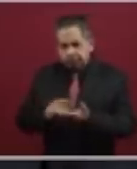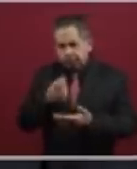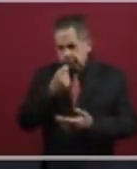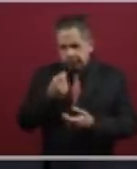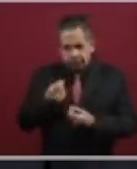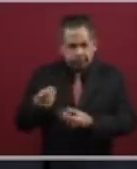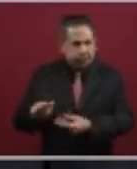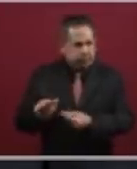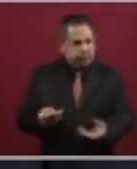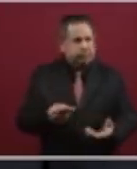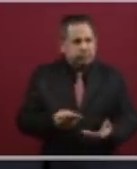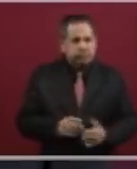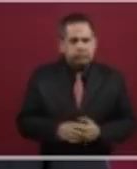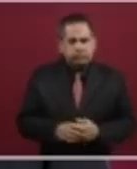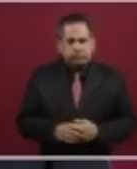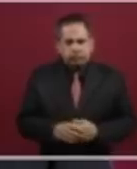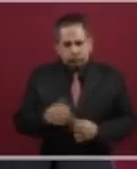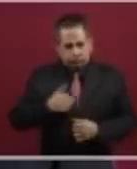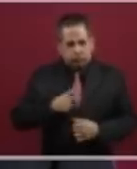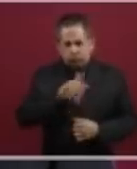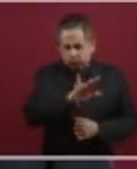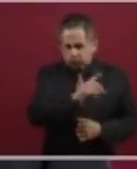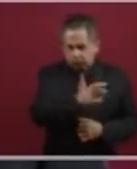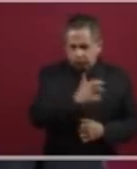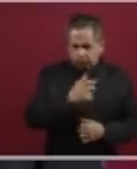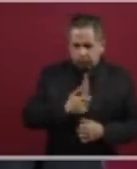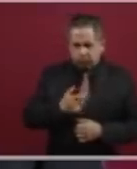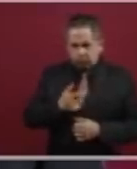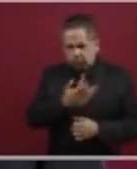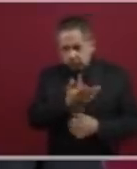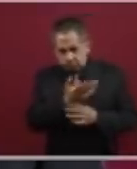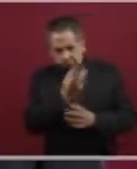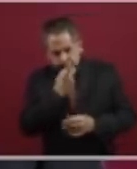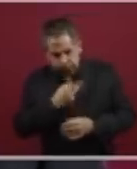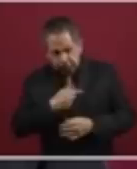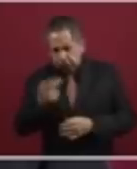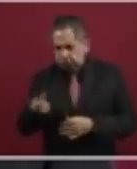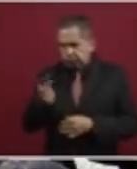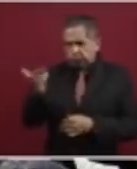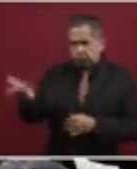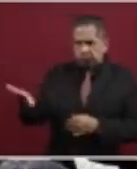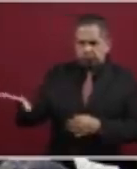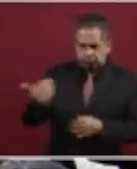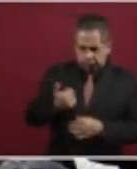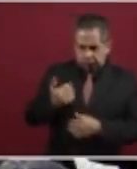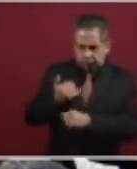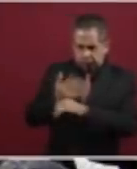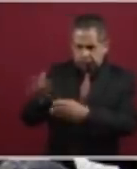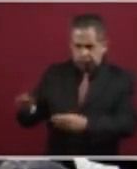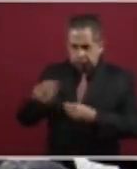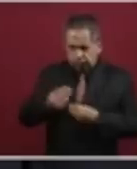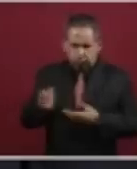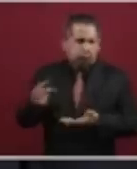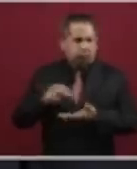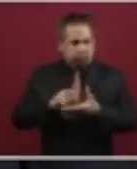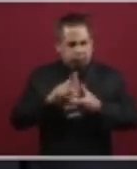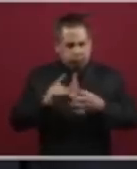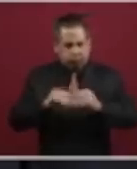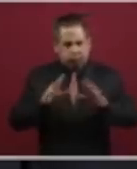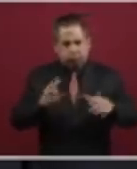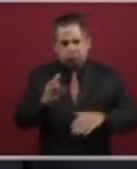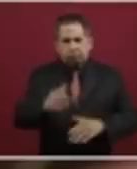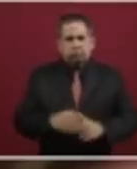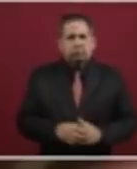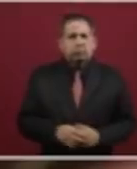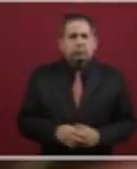a pedir la información a la que haces referencia y vamos a aclararlo. Claro, porque